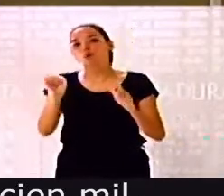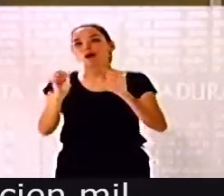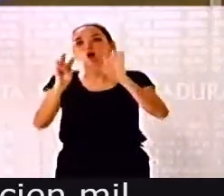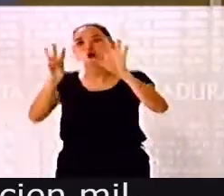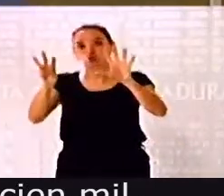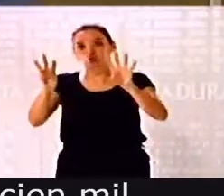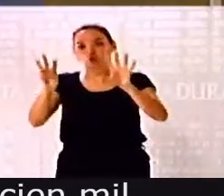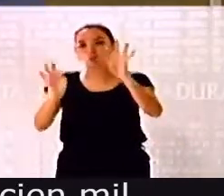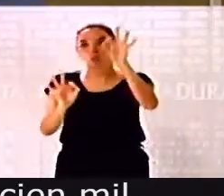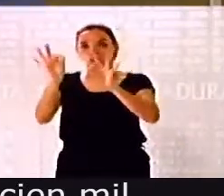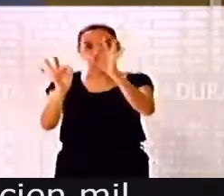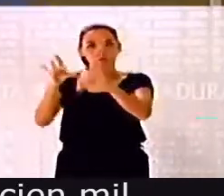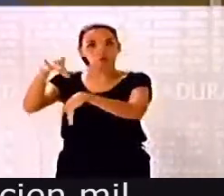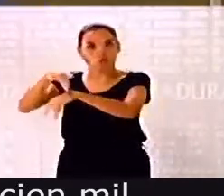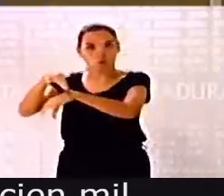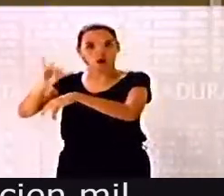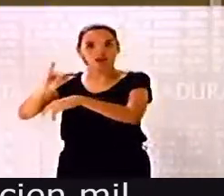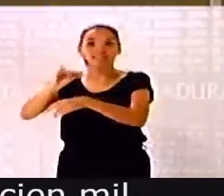cada 100.000.